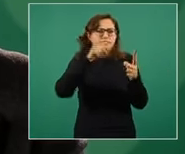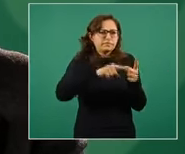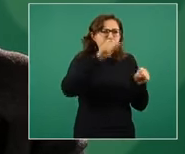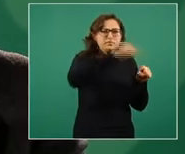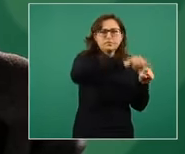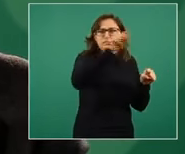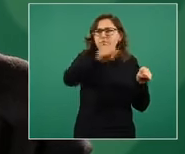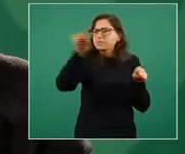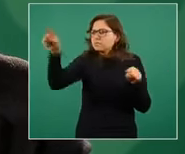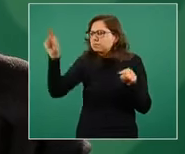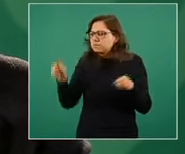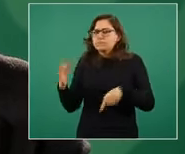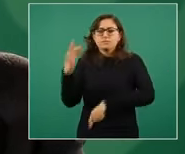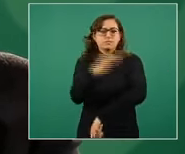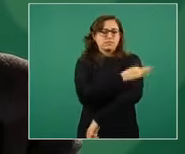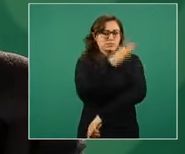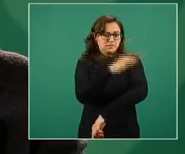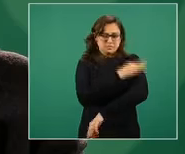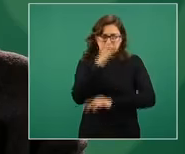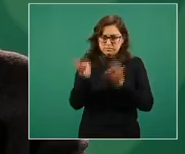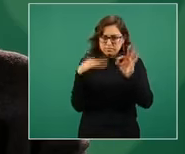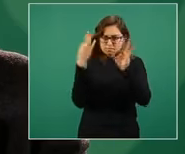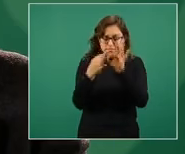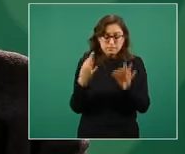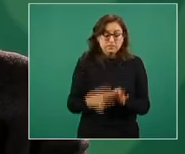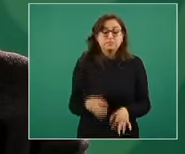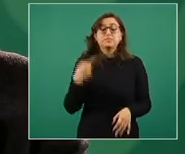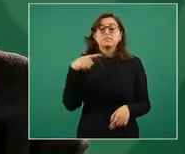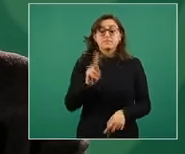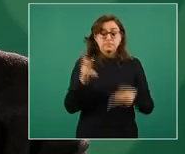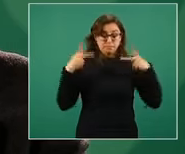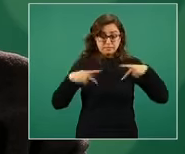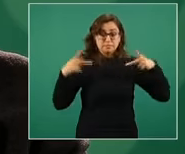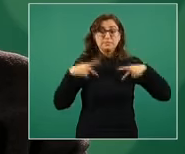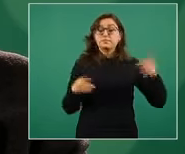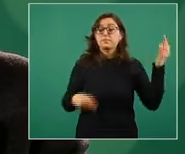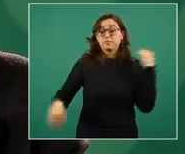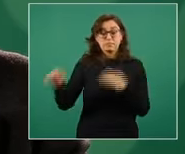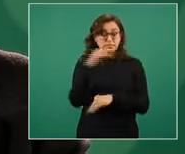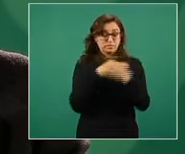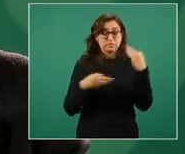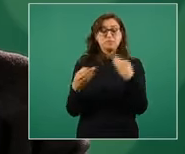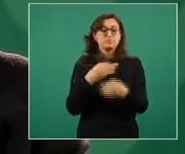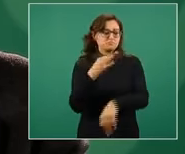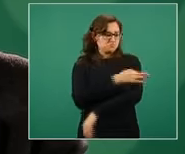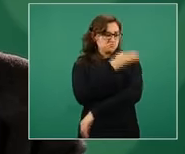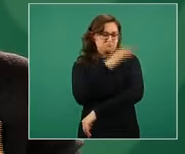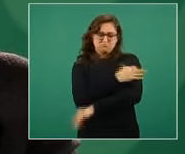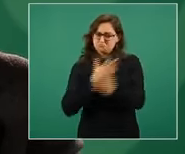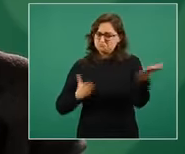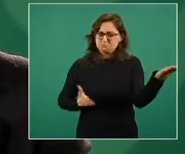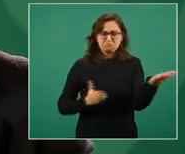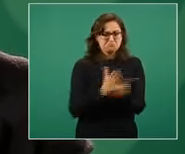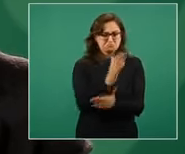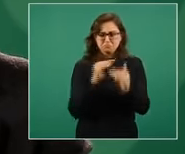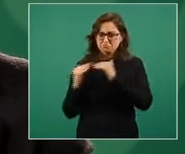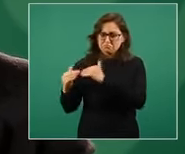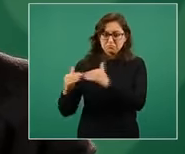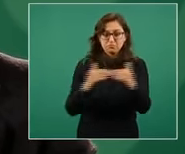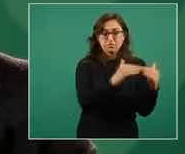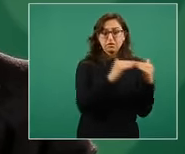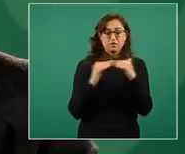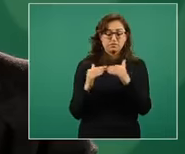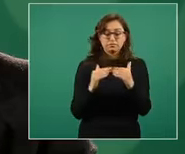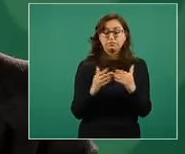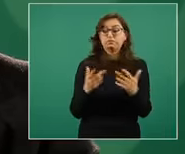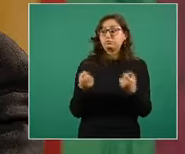vacunas, pero todas las personas tienen y tendrán derecho de acceso a la vacuna. Si alguien por alguna razón no logró